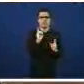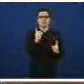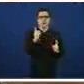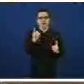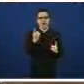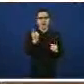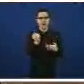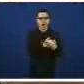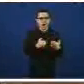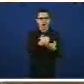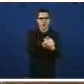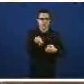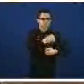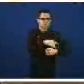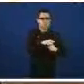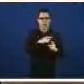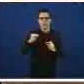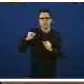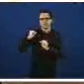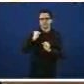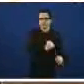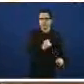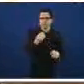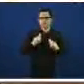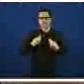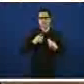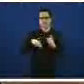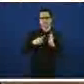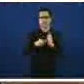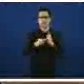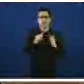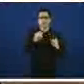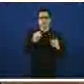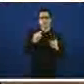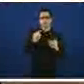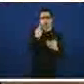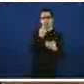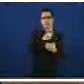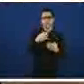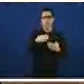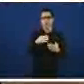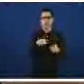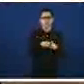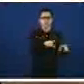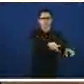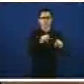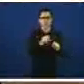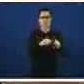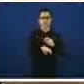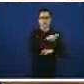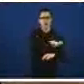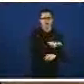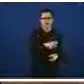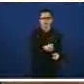vida e parecenos intolerável que non podan disponer dos mesmos Resulta realmente indecente que haxa